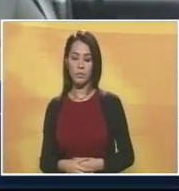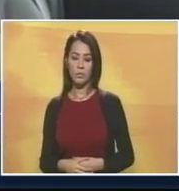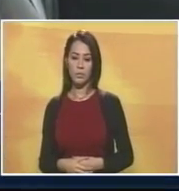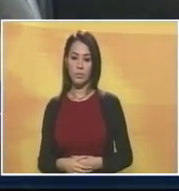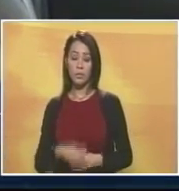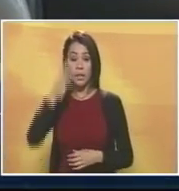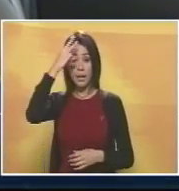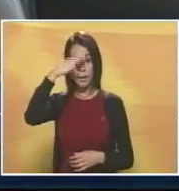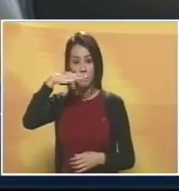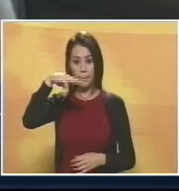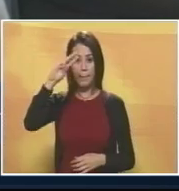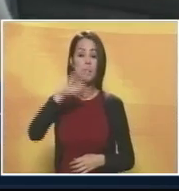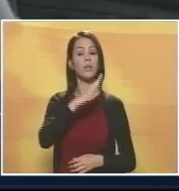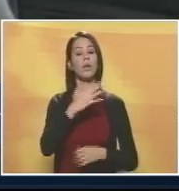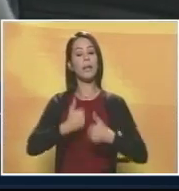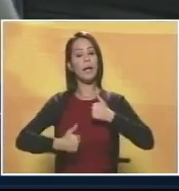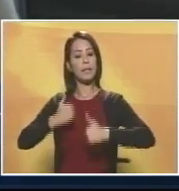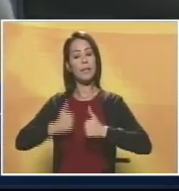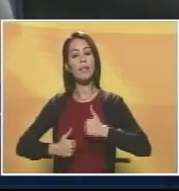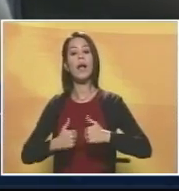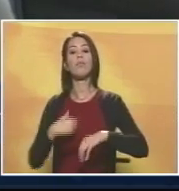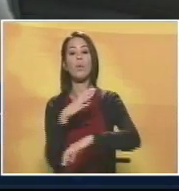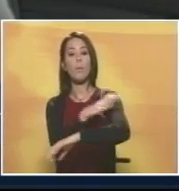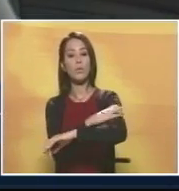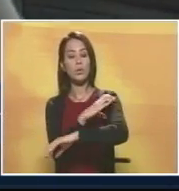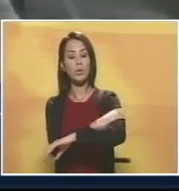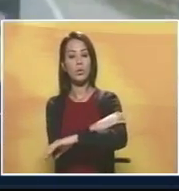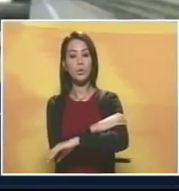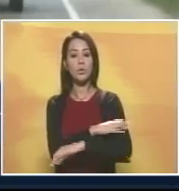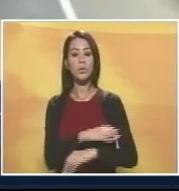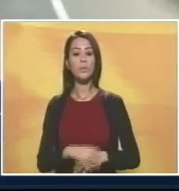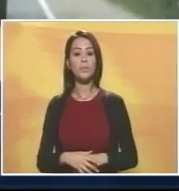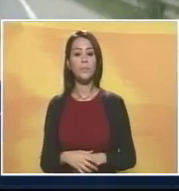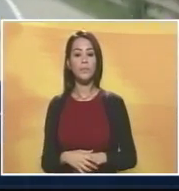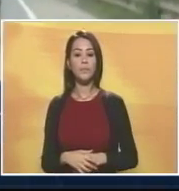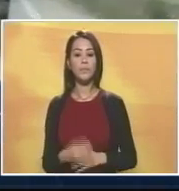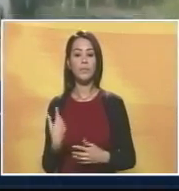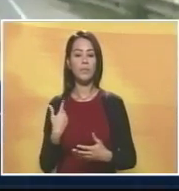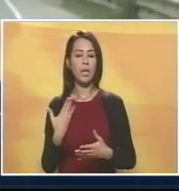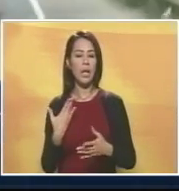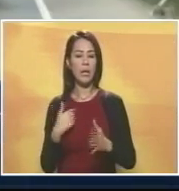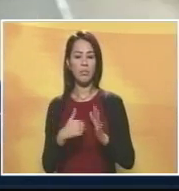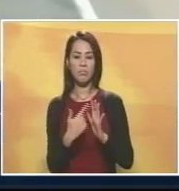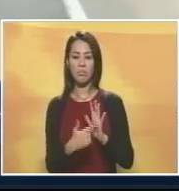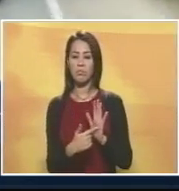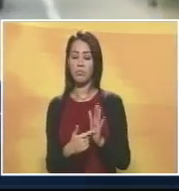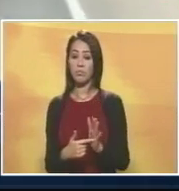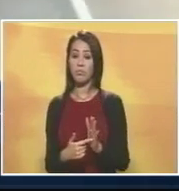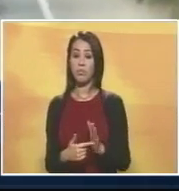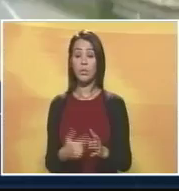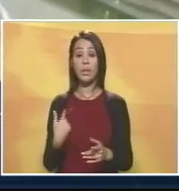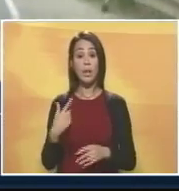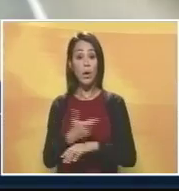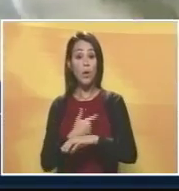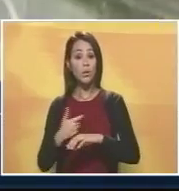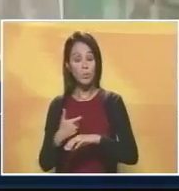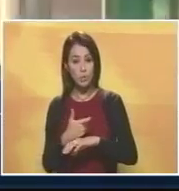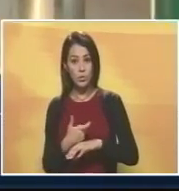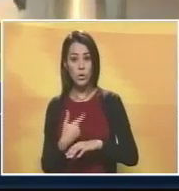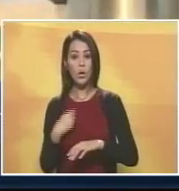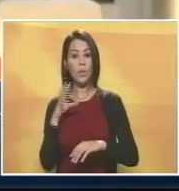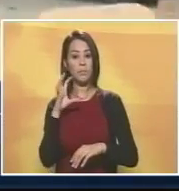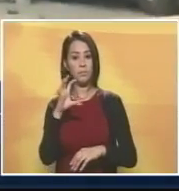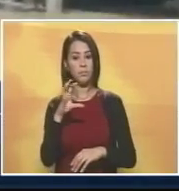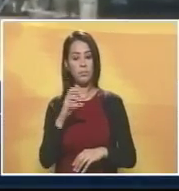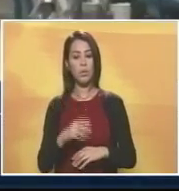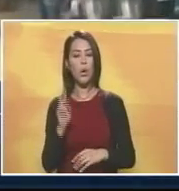En México, el candidato presidencial opositor Ricardo Anaya denunció ser víctima de espionaje oficial y cuestionó al gobierno de su país por el